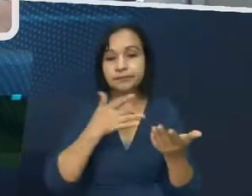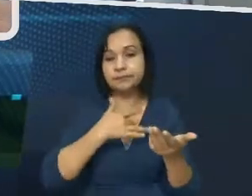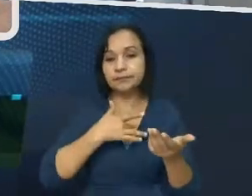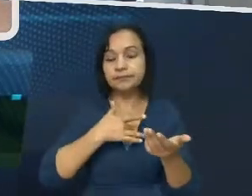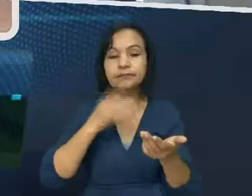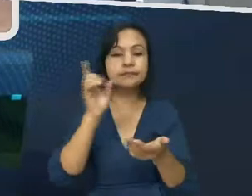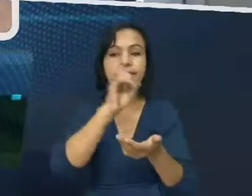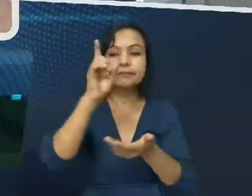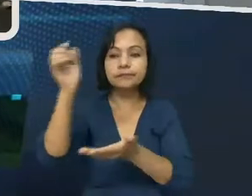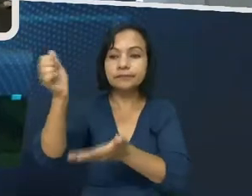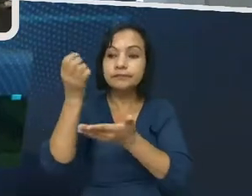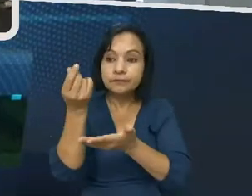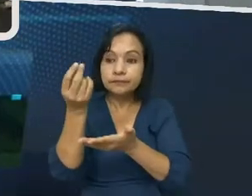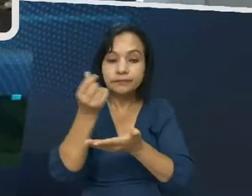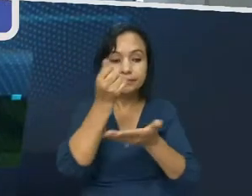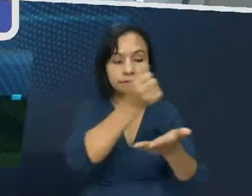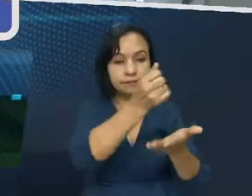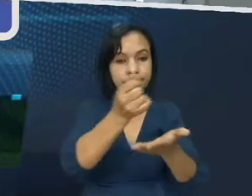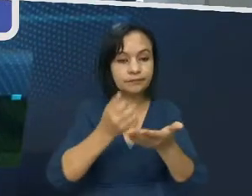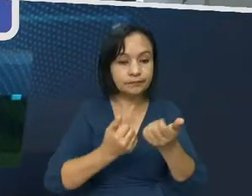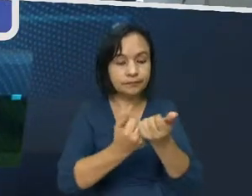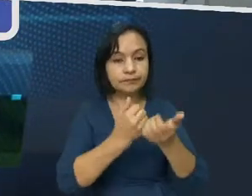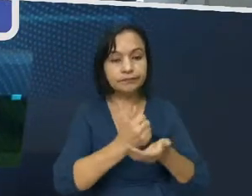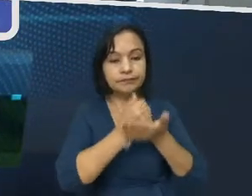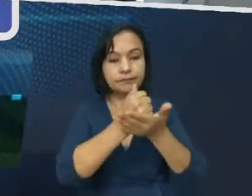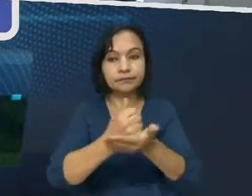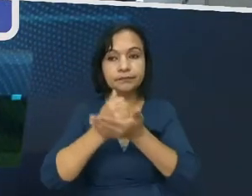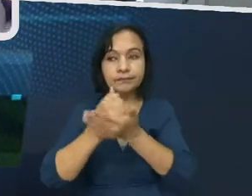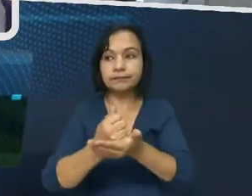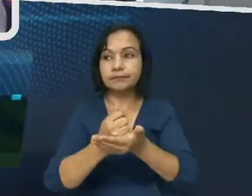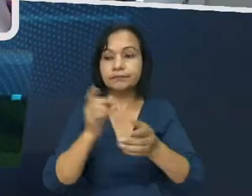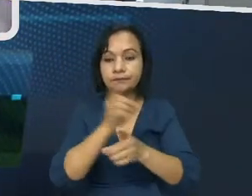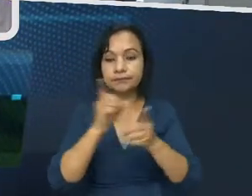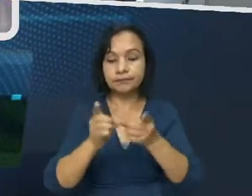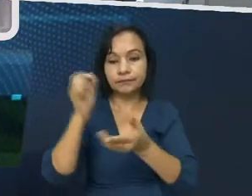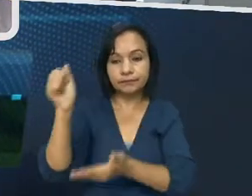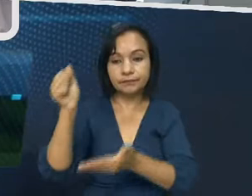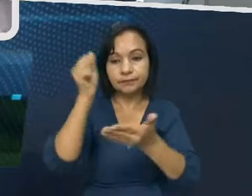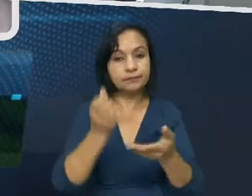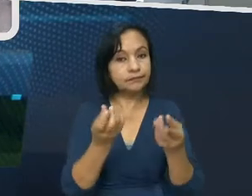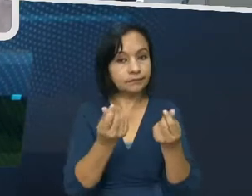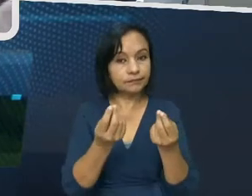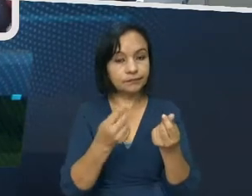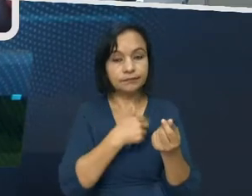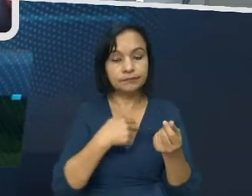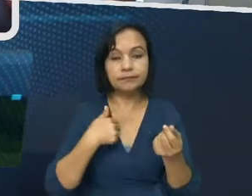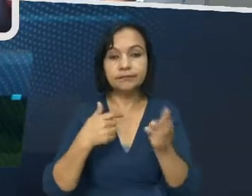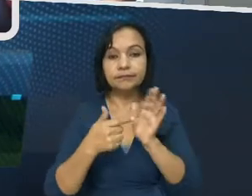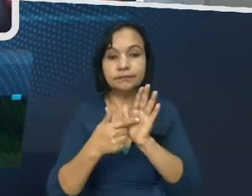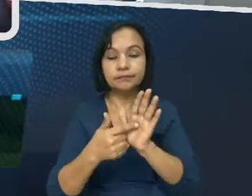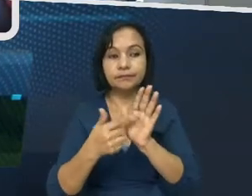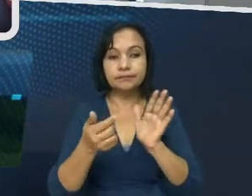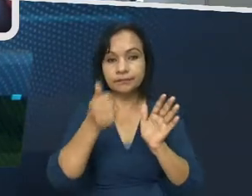ver de dónde sacamos esos recursos. Tiene que haber ahí un fondito, y eso, por ejemplo, al